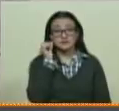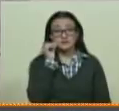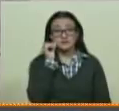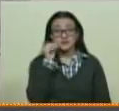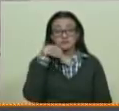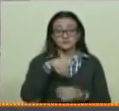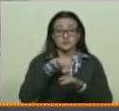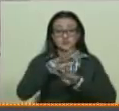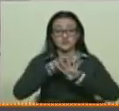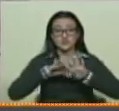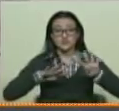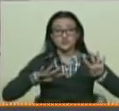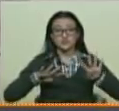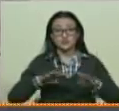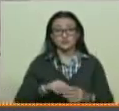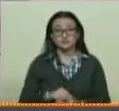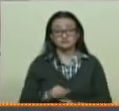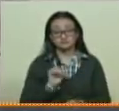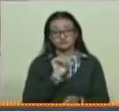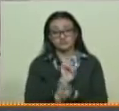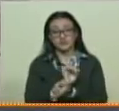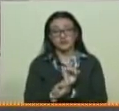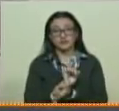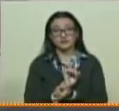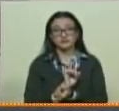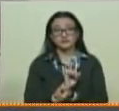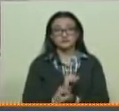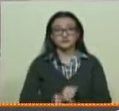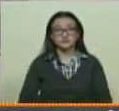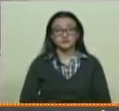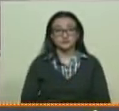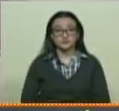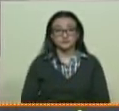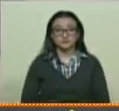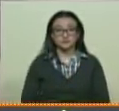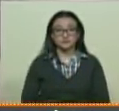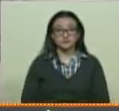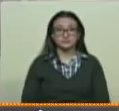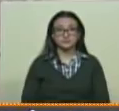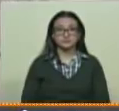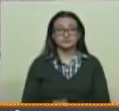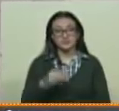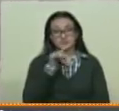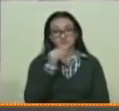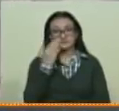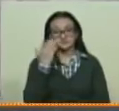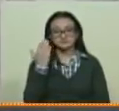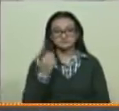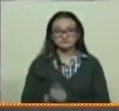domicilio en la Penitenciaría General de San Juan de los Morros. Sigan con nosotros.